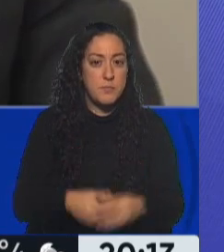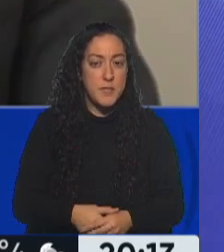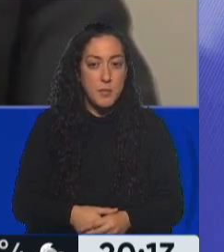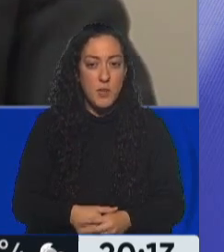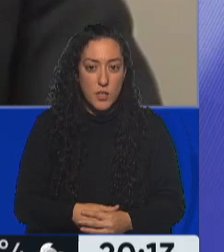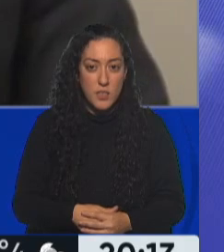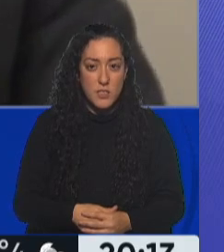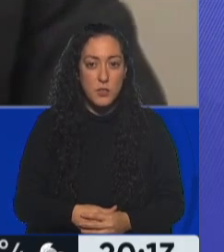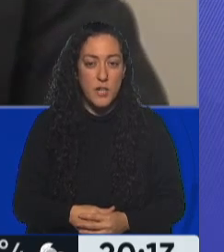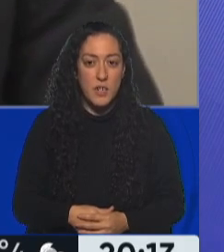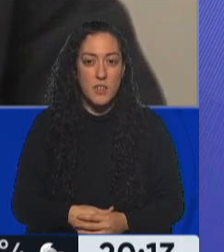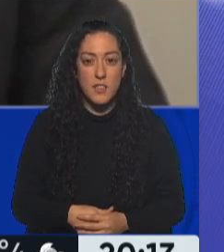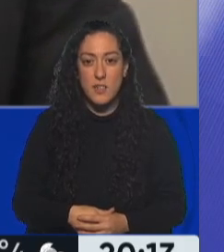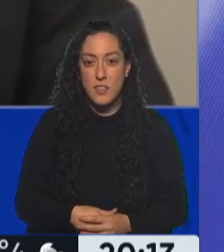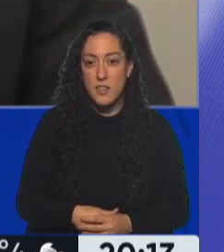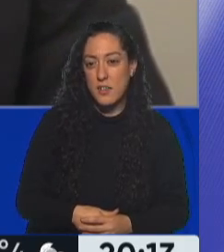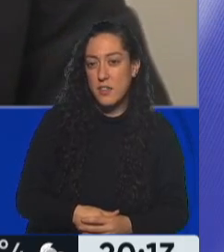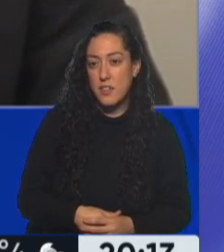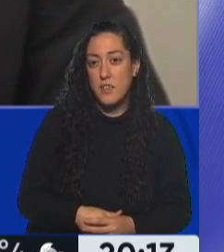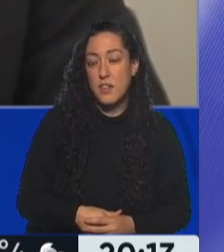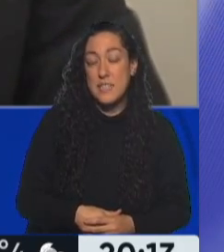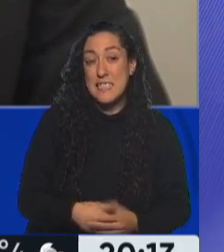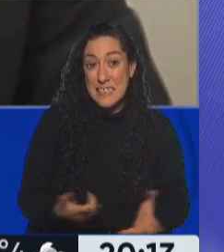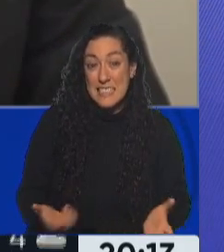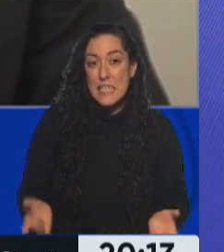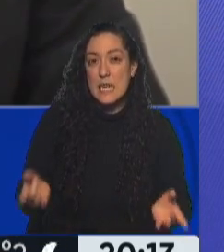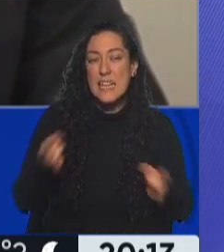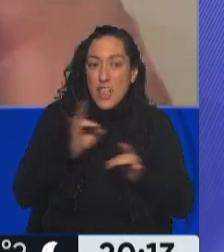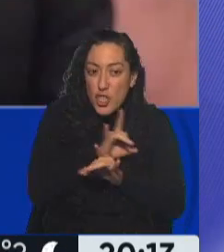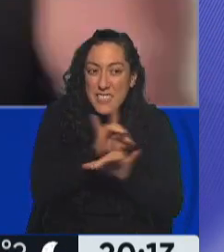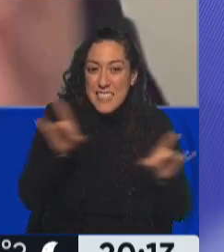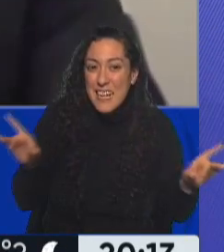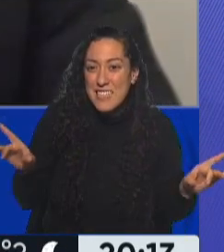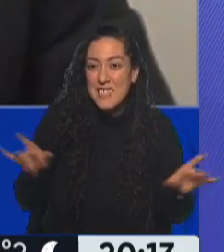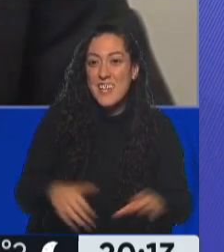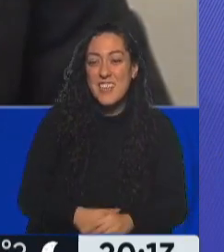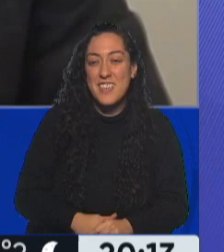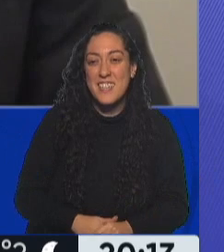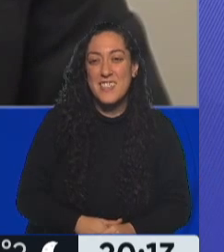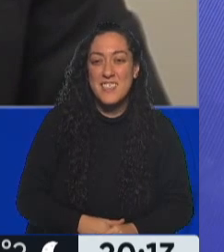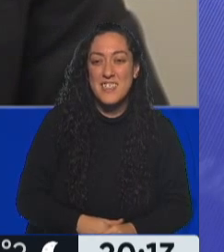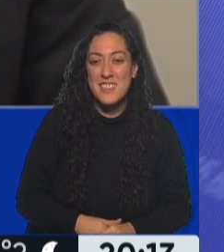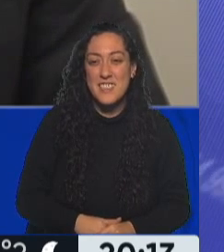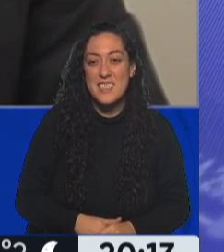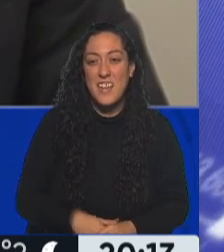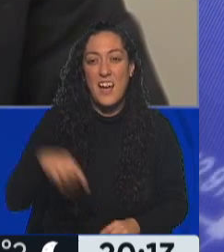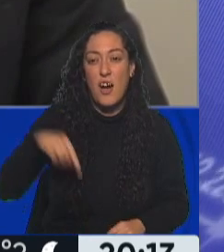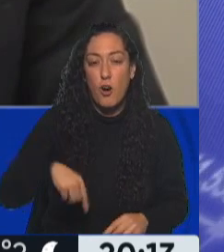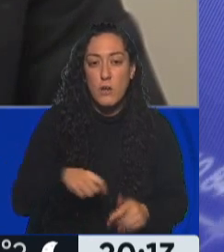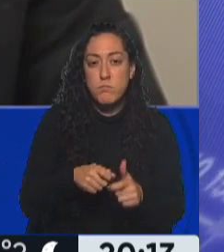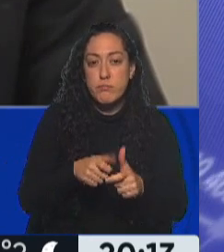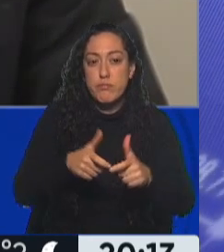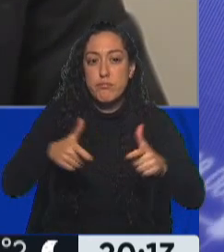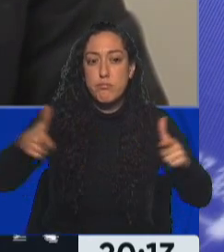Sí, la verdad que es una patología, una intoxicación que viene en aumento. En realidad, cuando vemos estadísticamente, vemos un crecimiento sostenido en la intoxicación